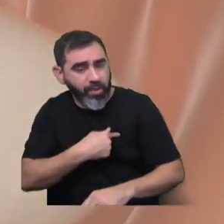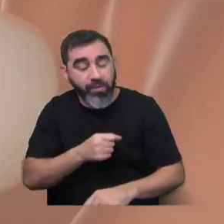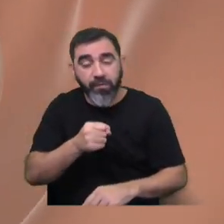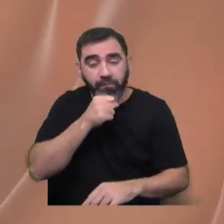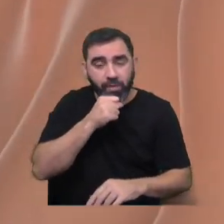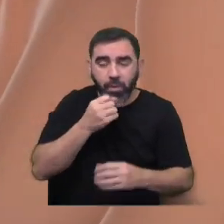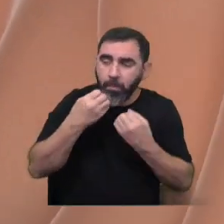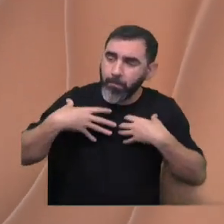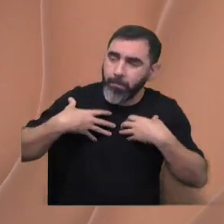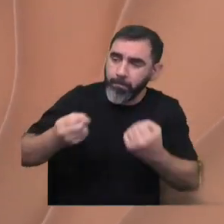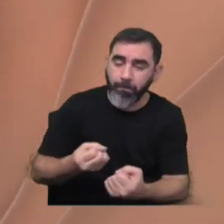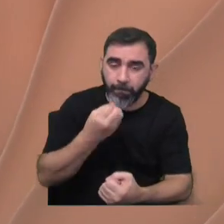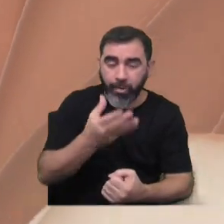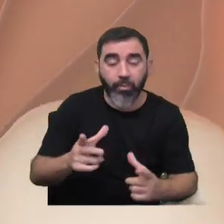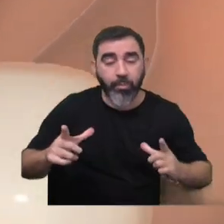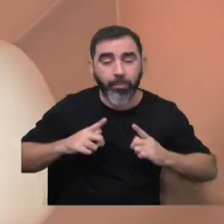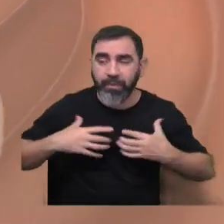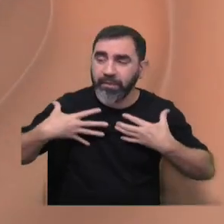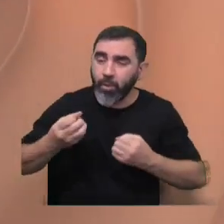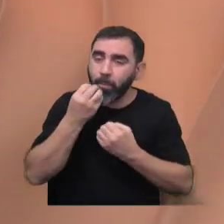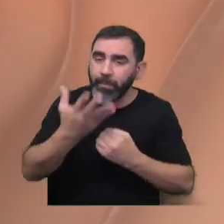más saludable, mayor expectativa de salud.